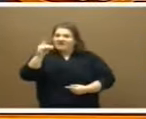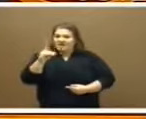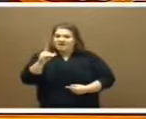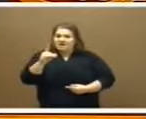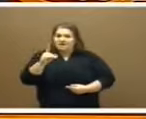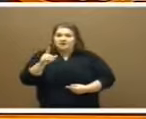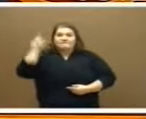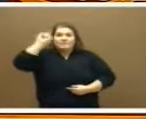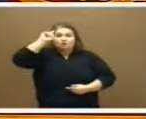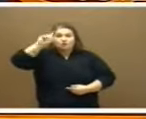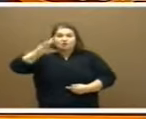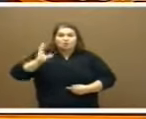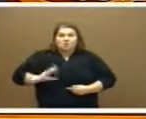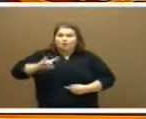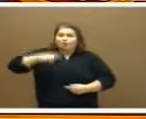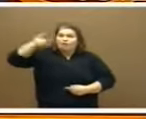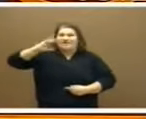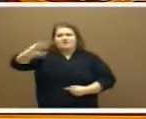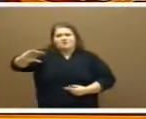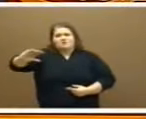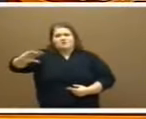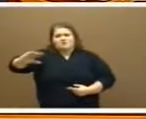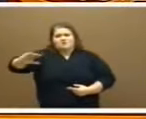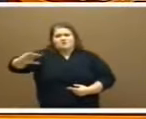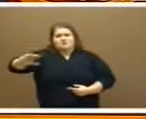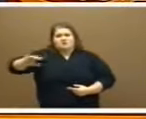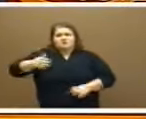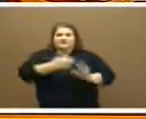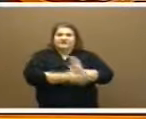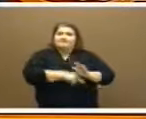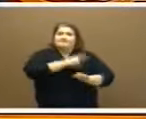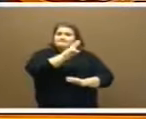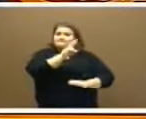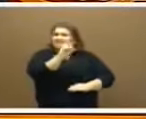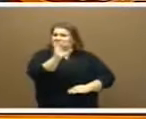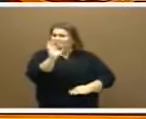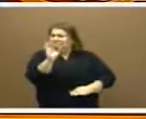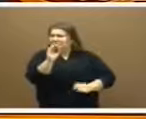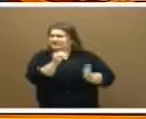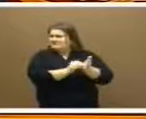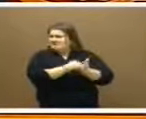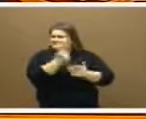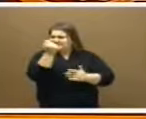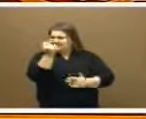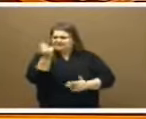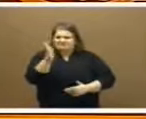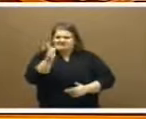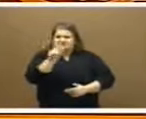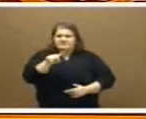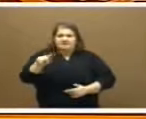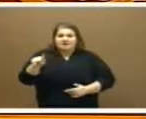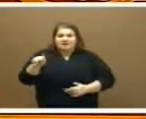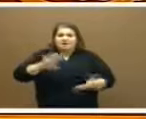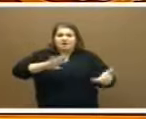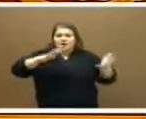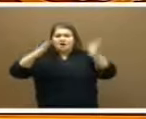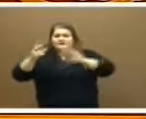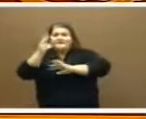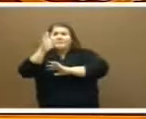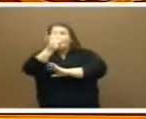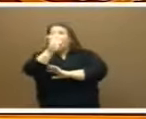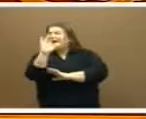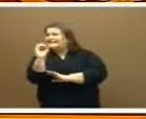a los docentes, que le dobló el sueldo. Pasamos de cobrar 20 y tantas mil pesetas en aquella época al mes a 40 y tantas mil.